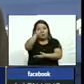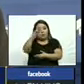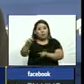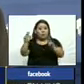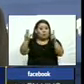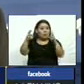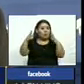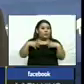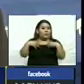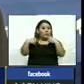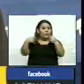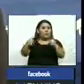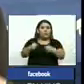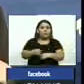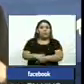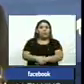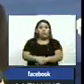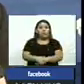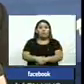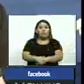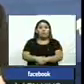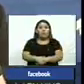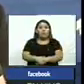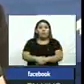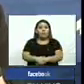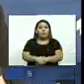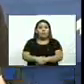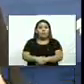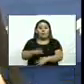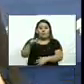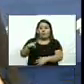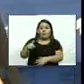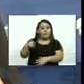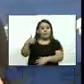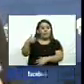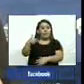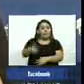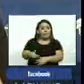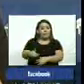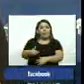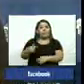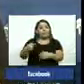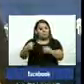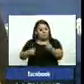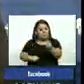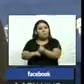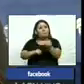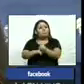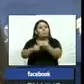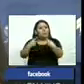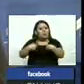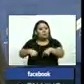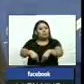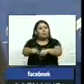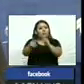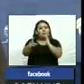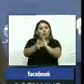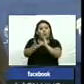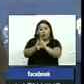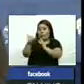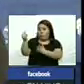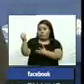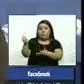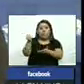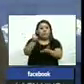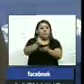el país, bajo la metodología MIX. Y en este año, continúa brindando su apoyo técnico y financiero